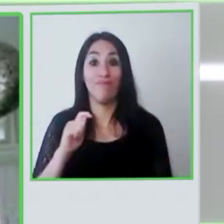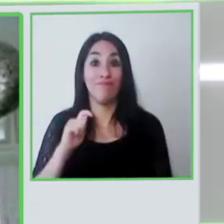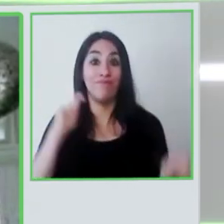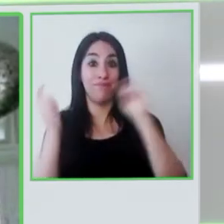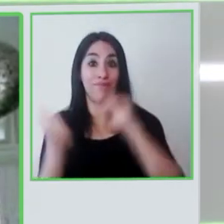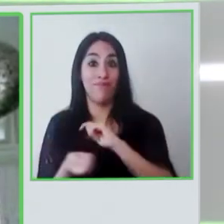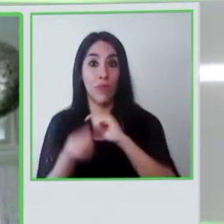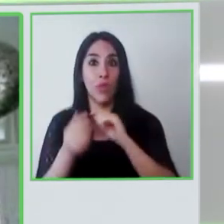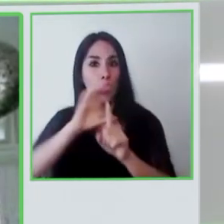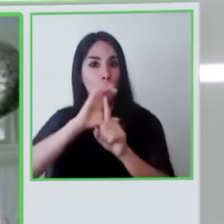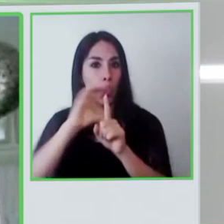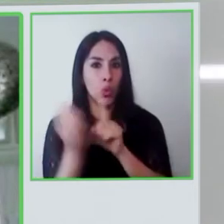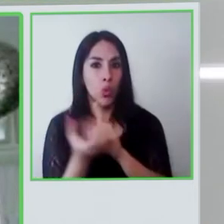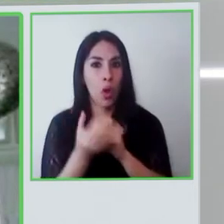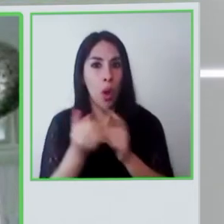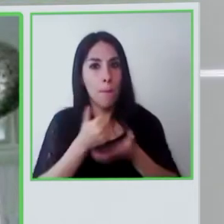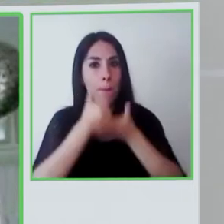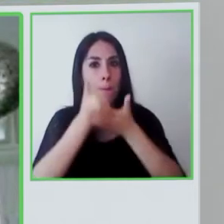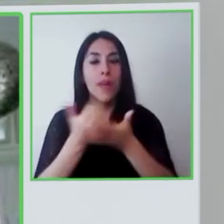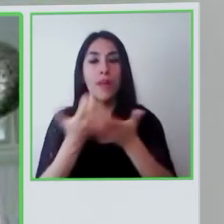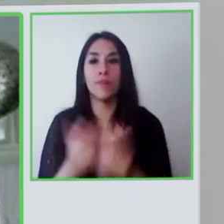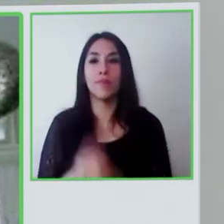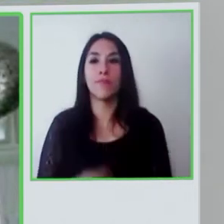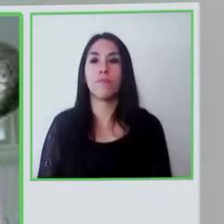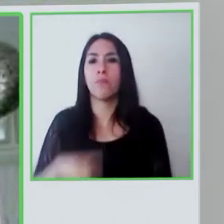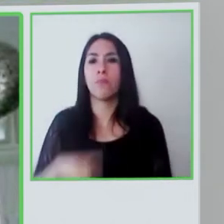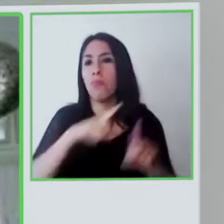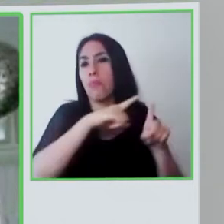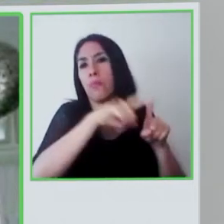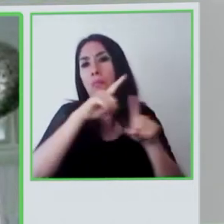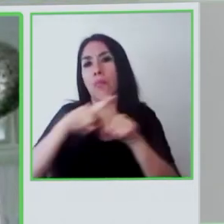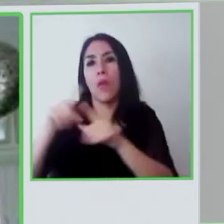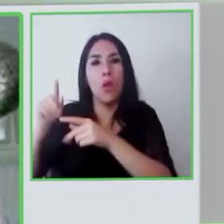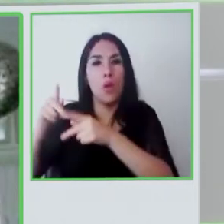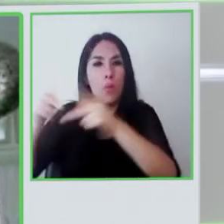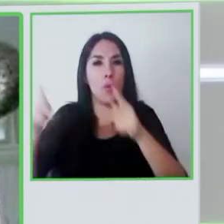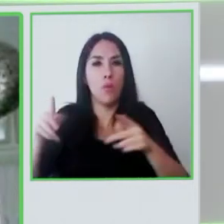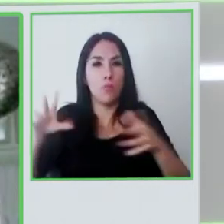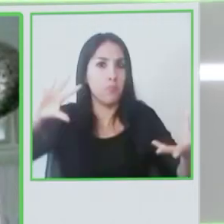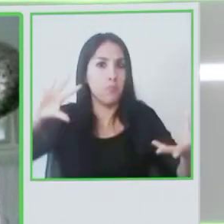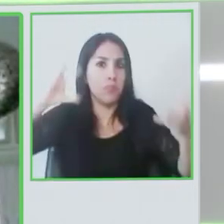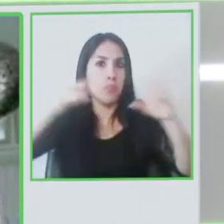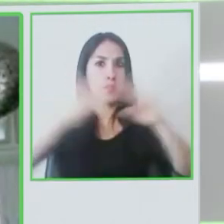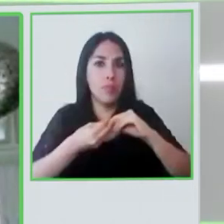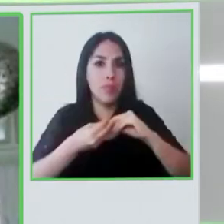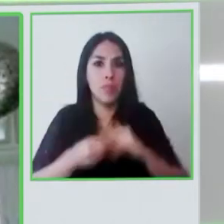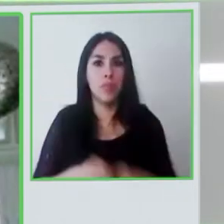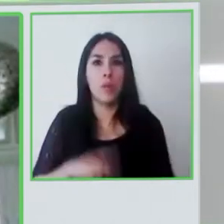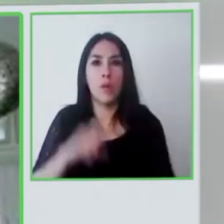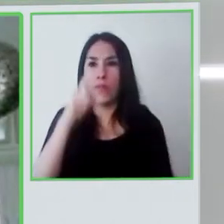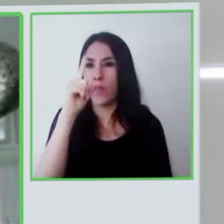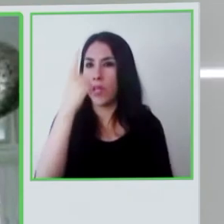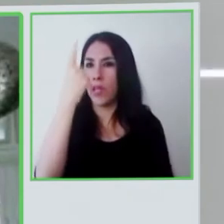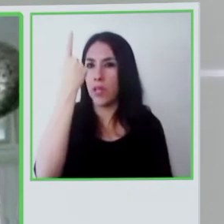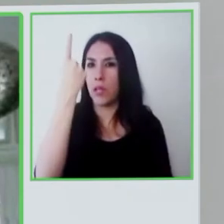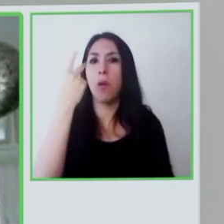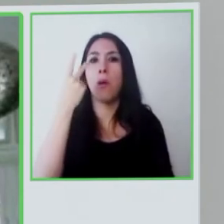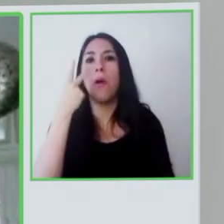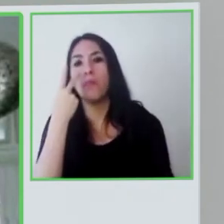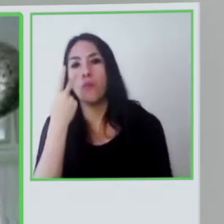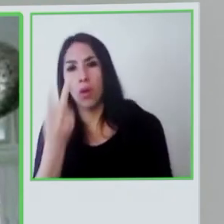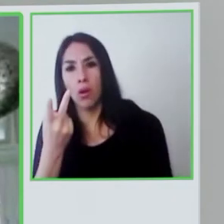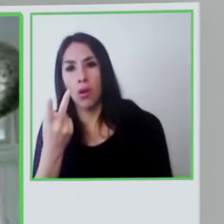diferentes lugares en el mundo una de las primeras partes donde vimos esto fue en show